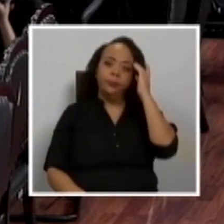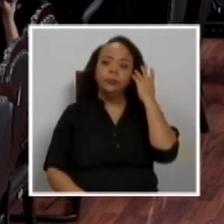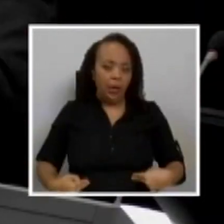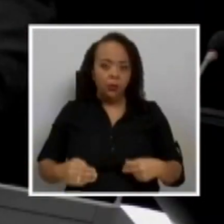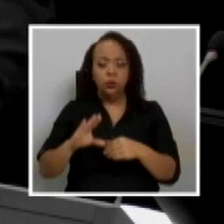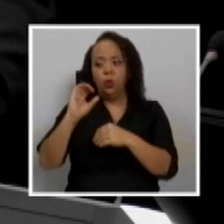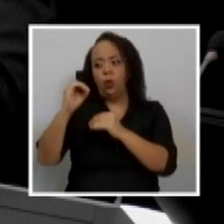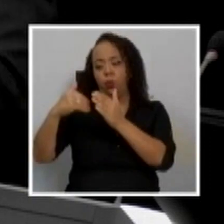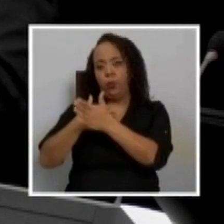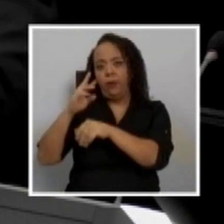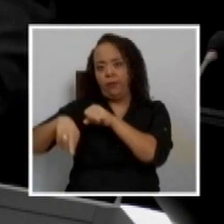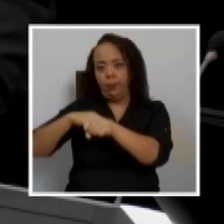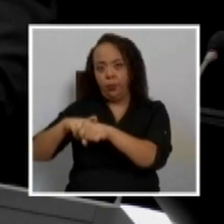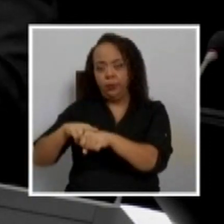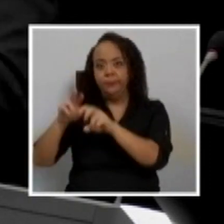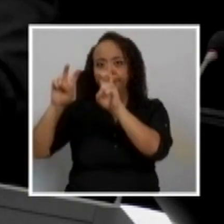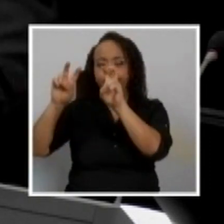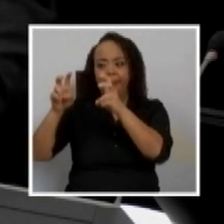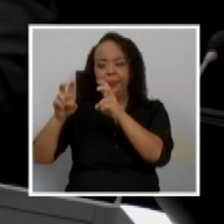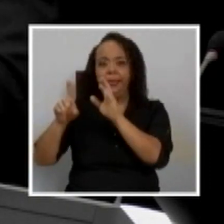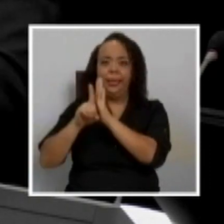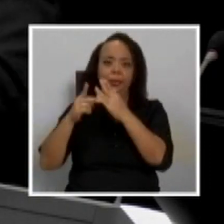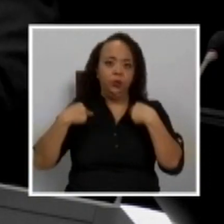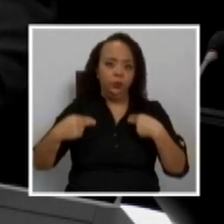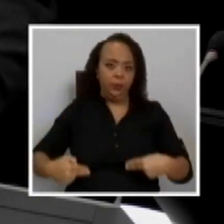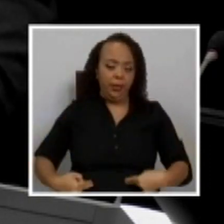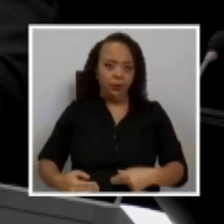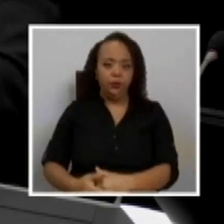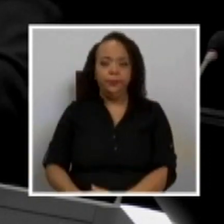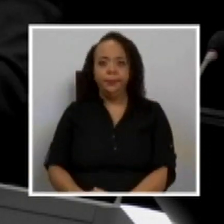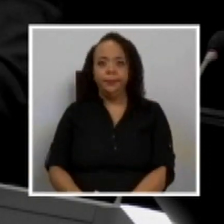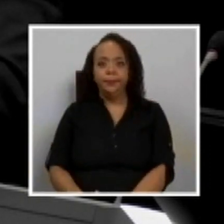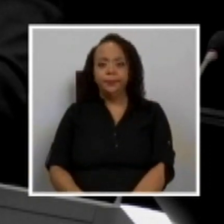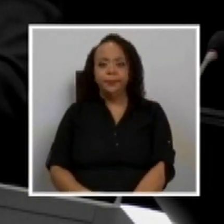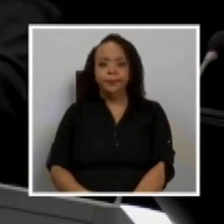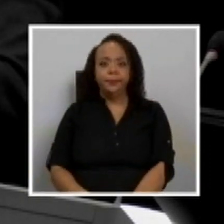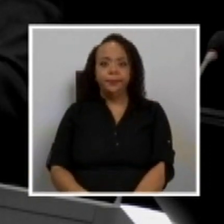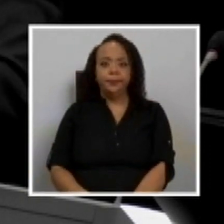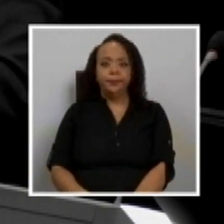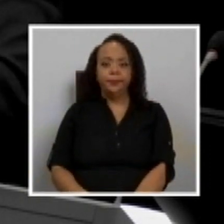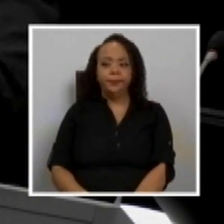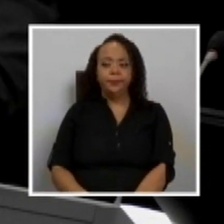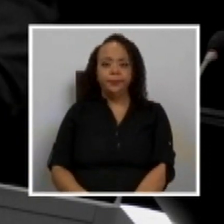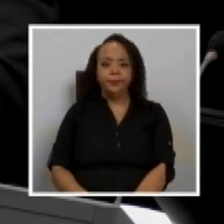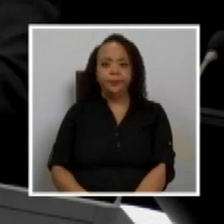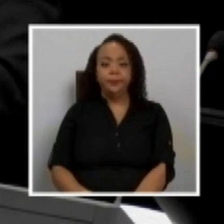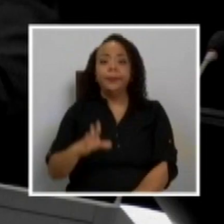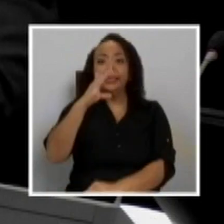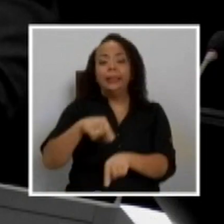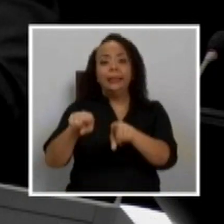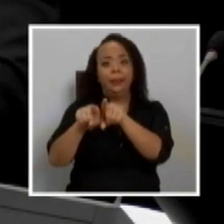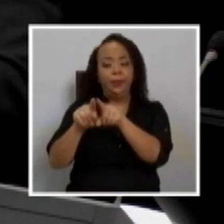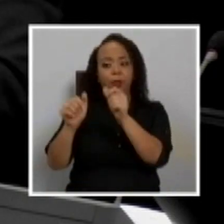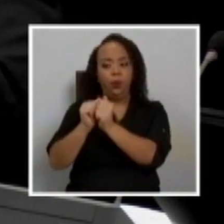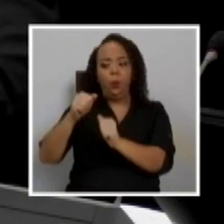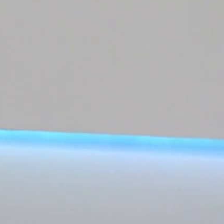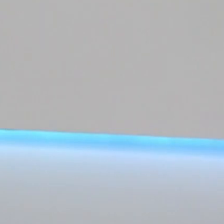que se tiene contabilizado, se han aprobado 178 proyectos bajo el mandato de Carlos Ricardo